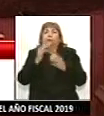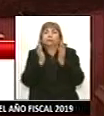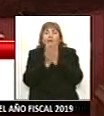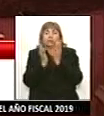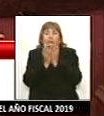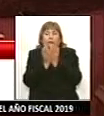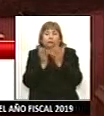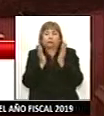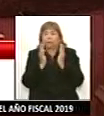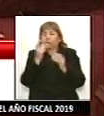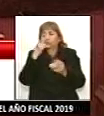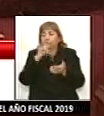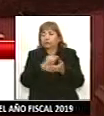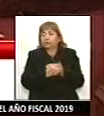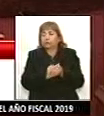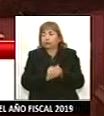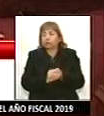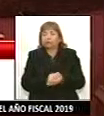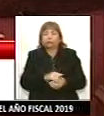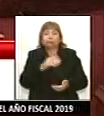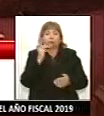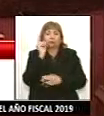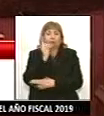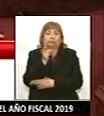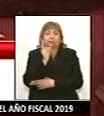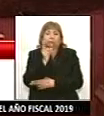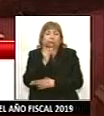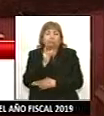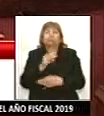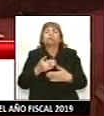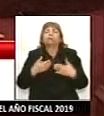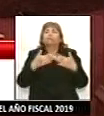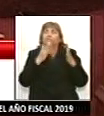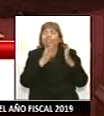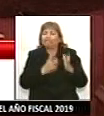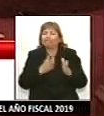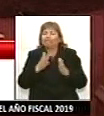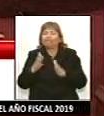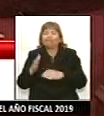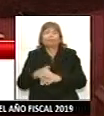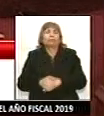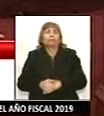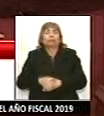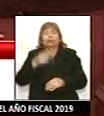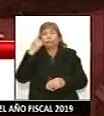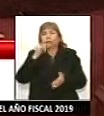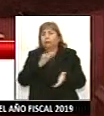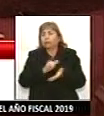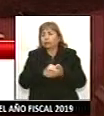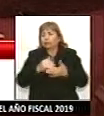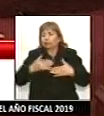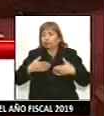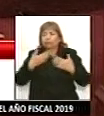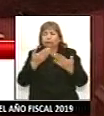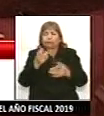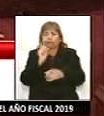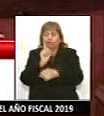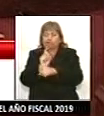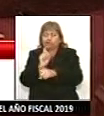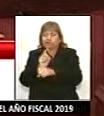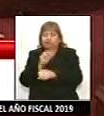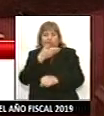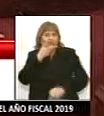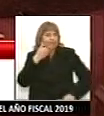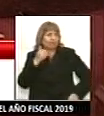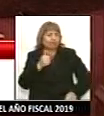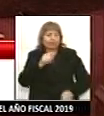educación para que los maestros puedan estar preparados, para que puedan dar una mejor enseñanza